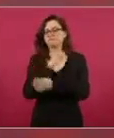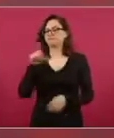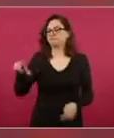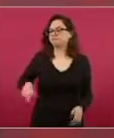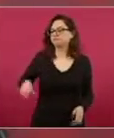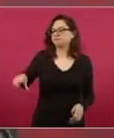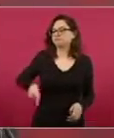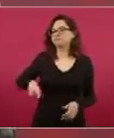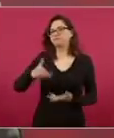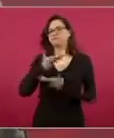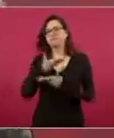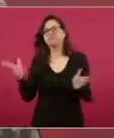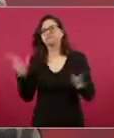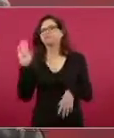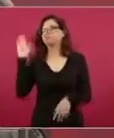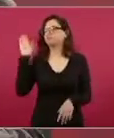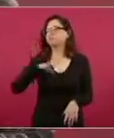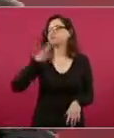como si fuese